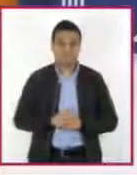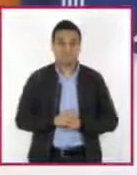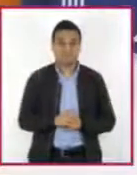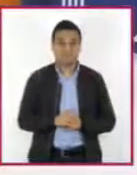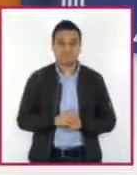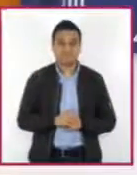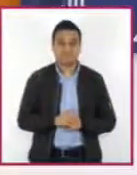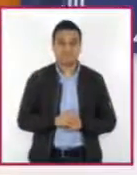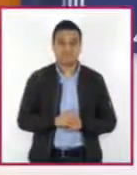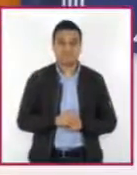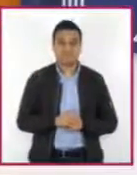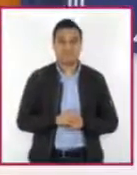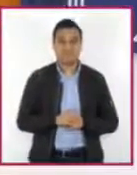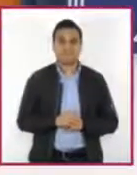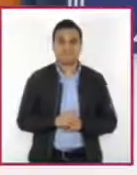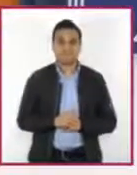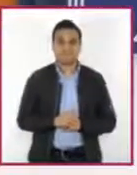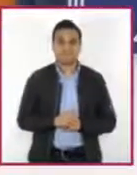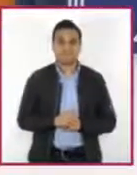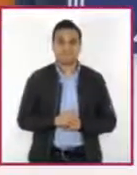maestra. Su mano es buena.